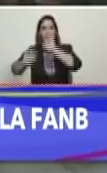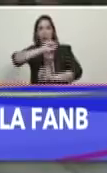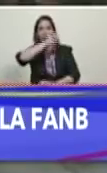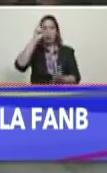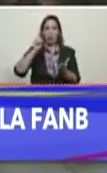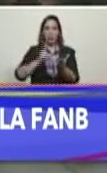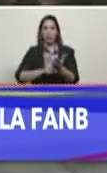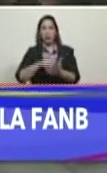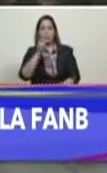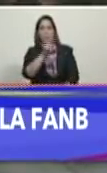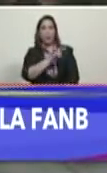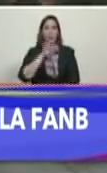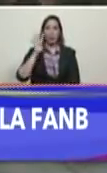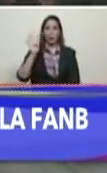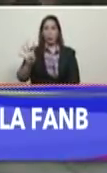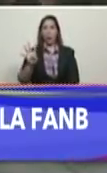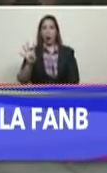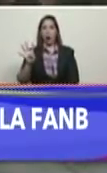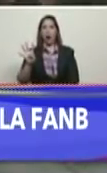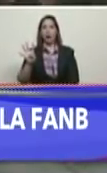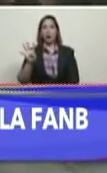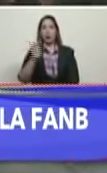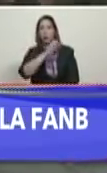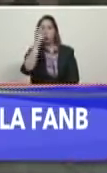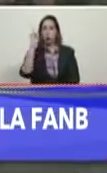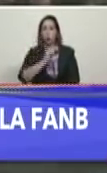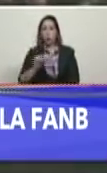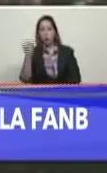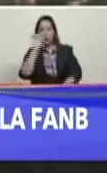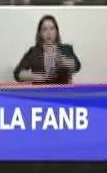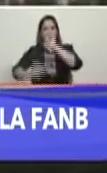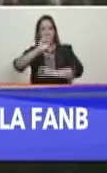las 24 zonas de defensa integral